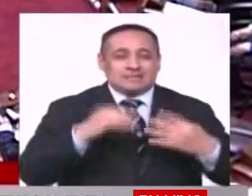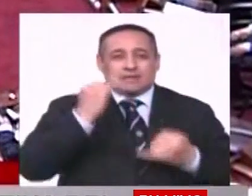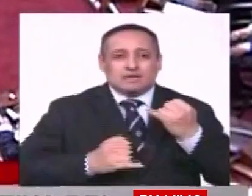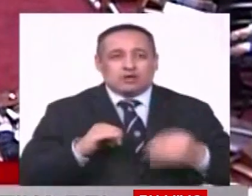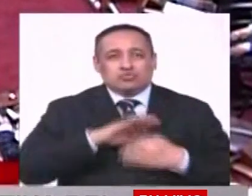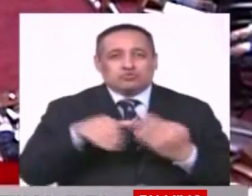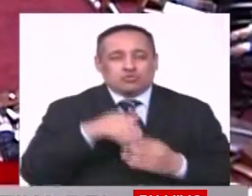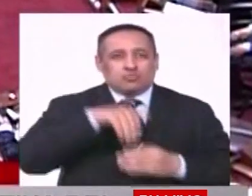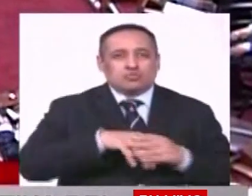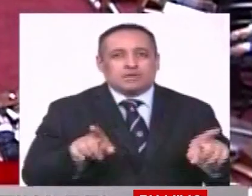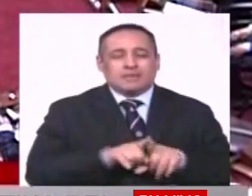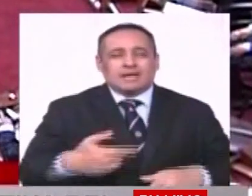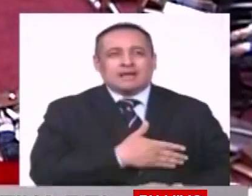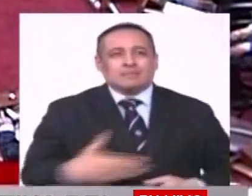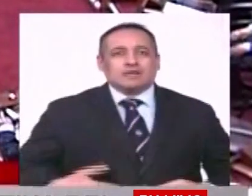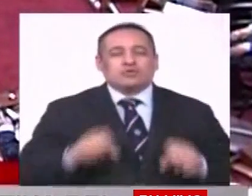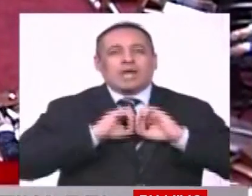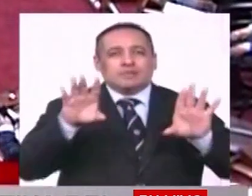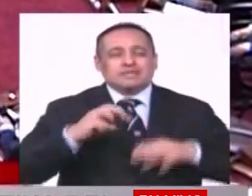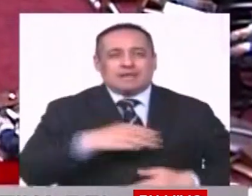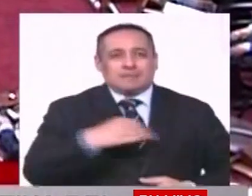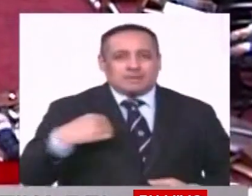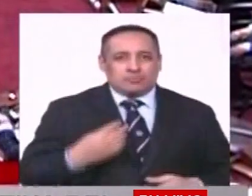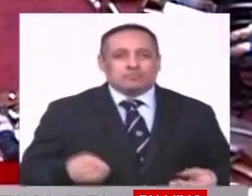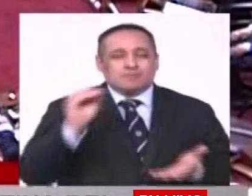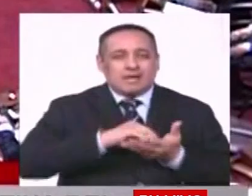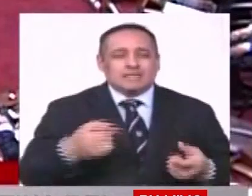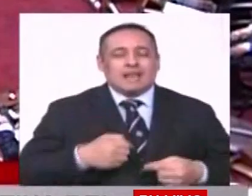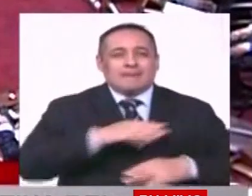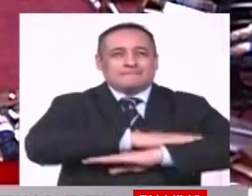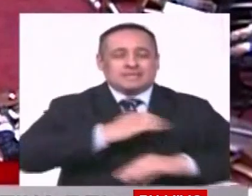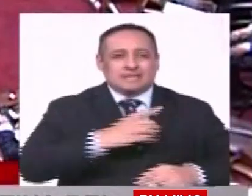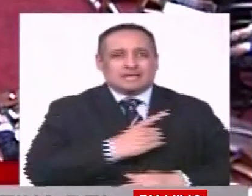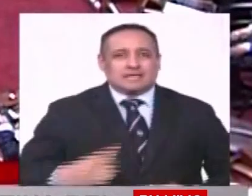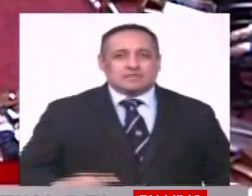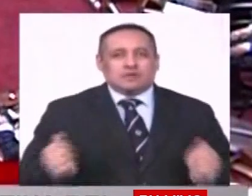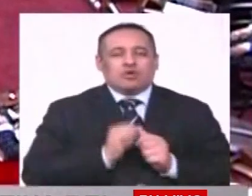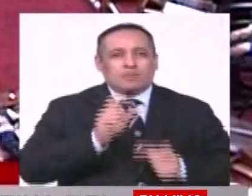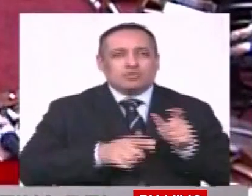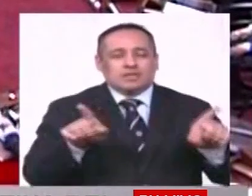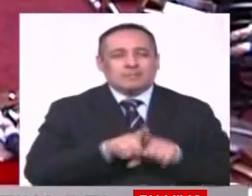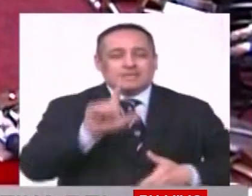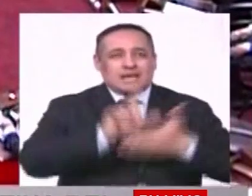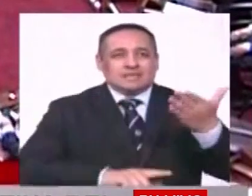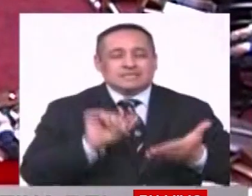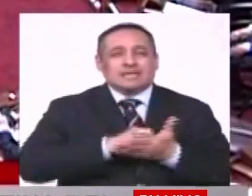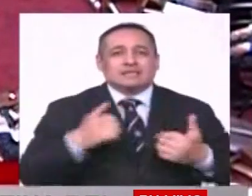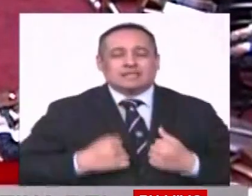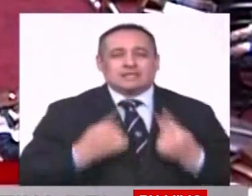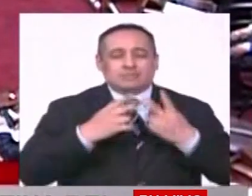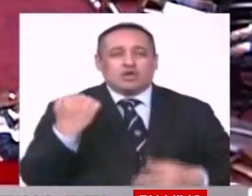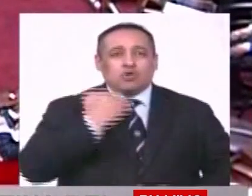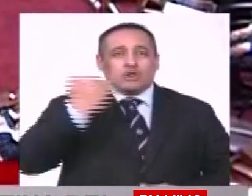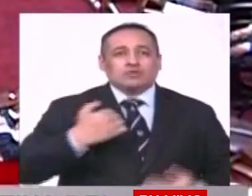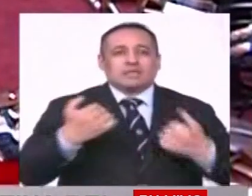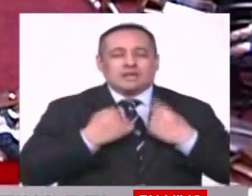el escrutinio, el presidente proclama miembros electos de la mesa directiva a los candidatos de la lista que hayan logrado